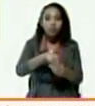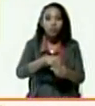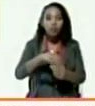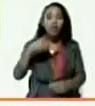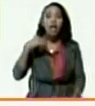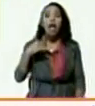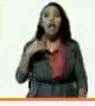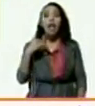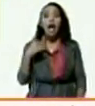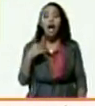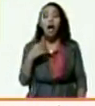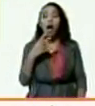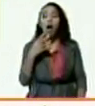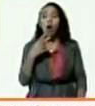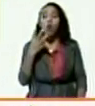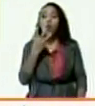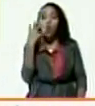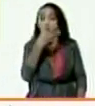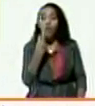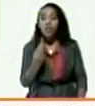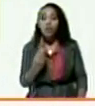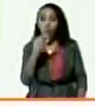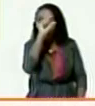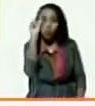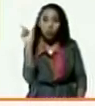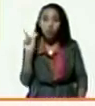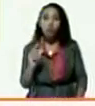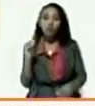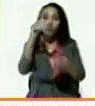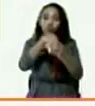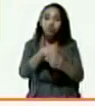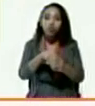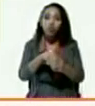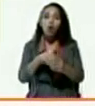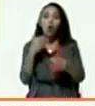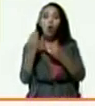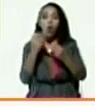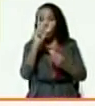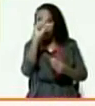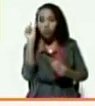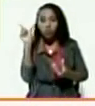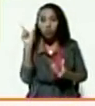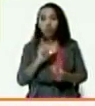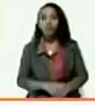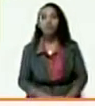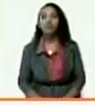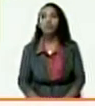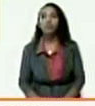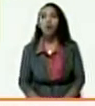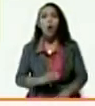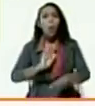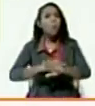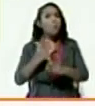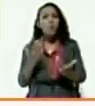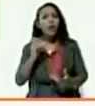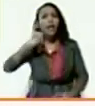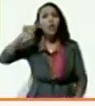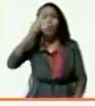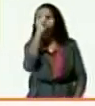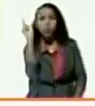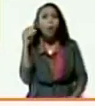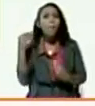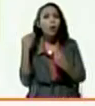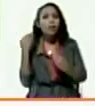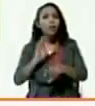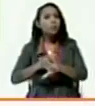partido, está incorporada el PSUV como partido. ¿Por qué la JPSUV está allí? Porque hay que ir